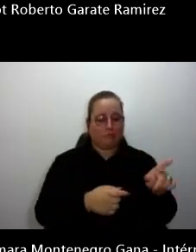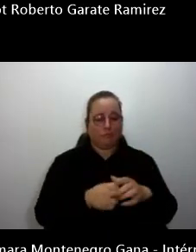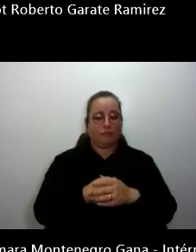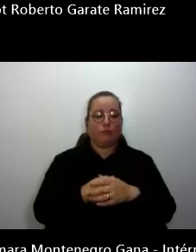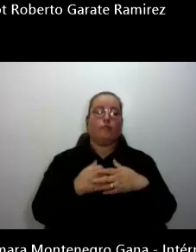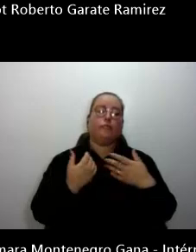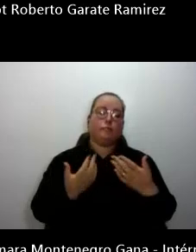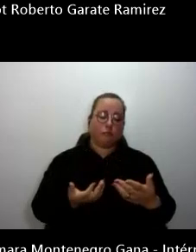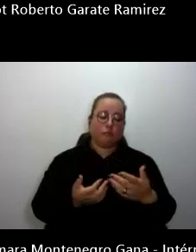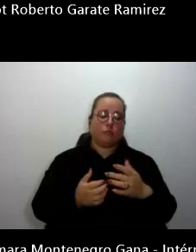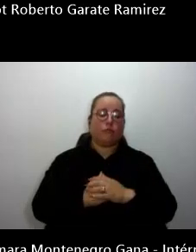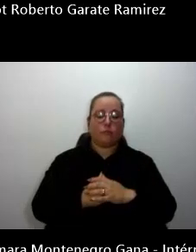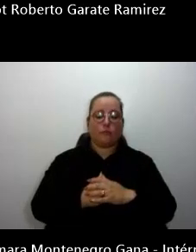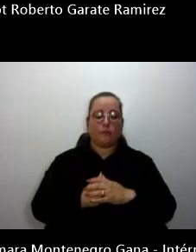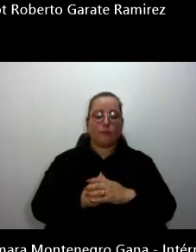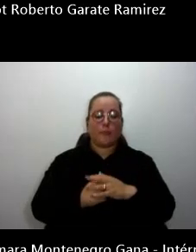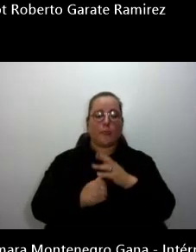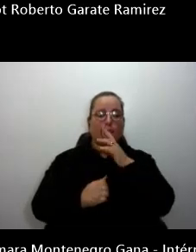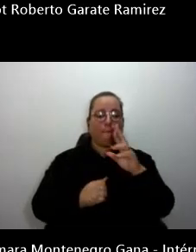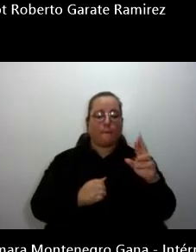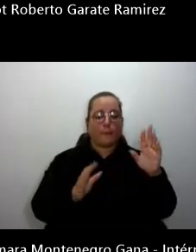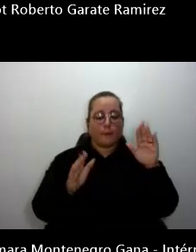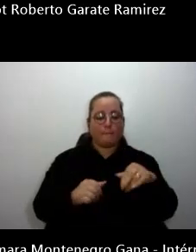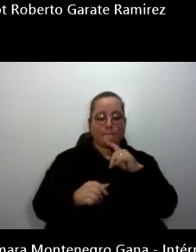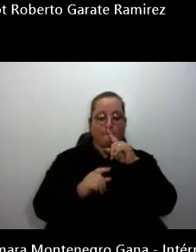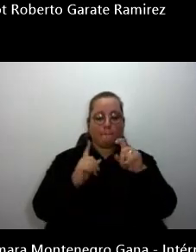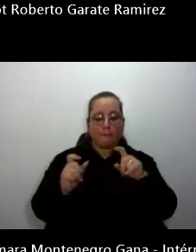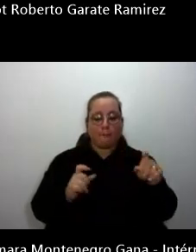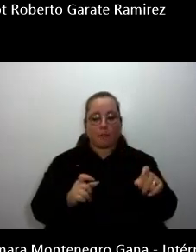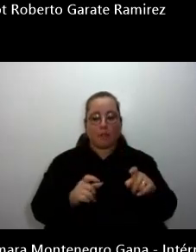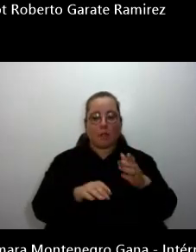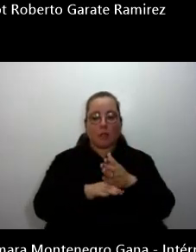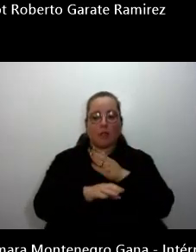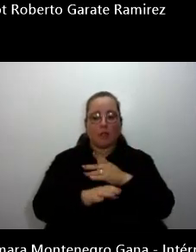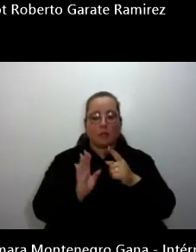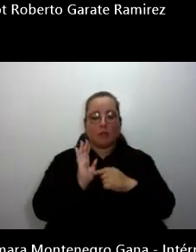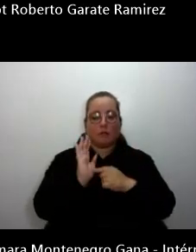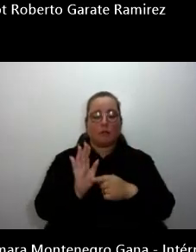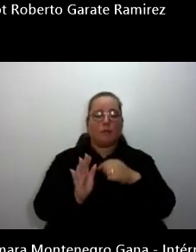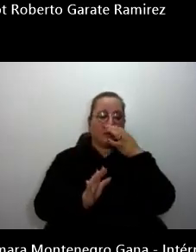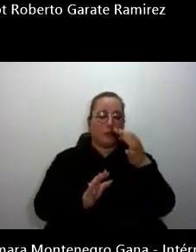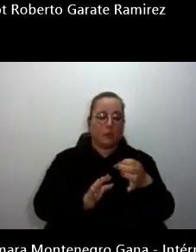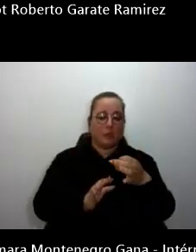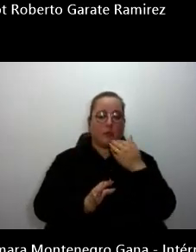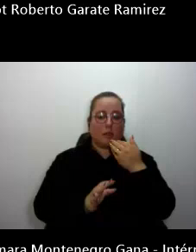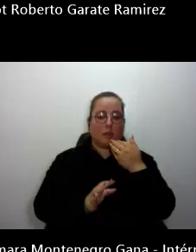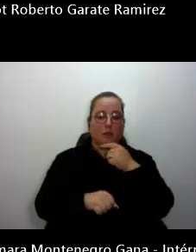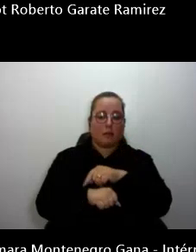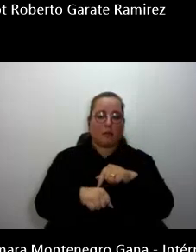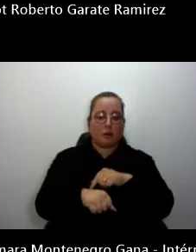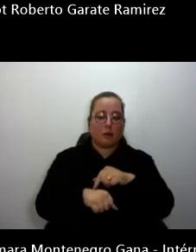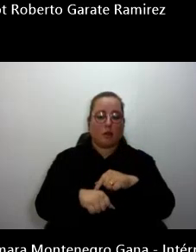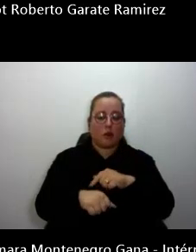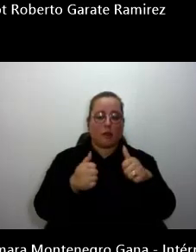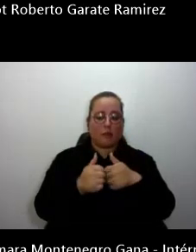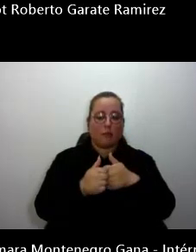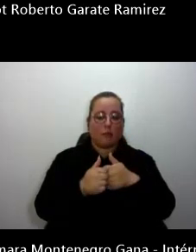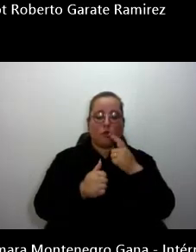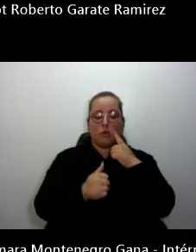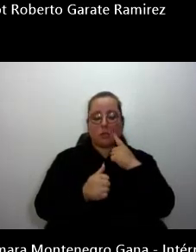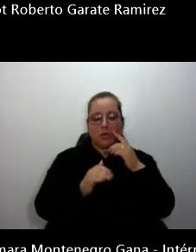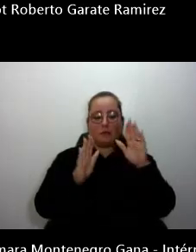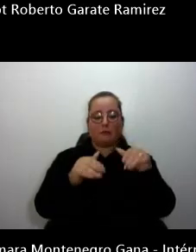lo tanto, ahí se responde también a una de las preguntas que estaban mencionando y que también, ¿cierto?, las horas de apoyo se cargan en